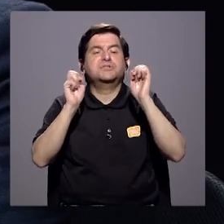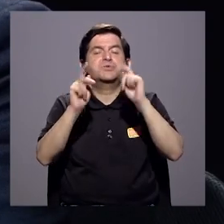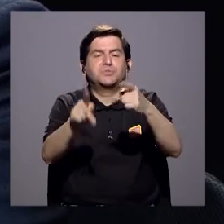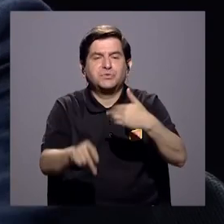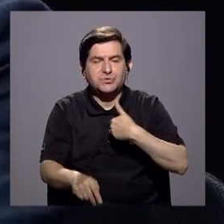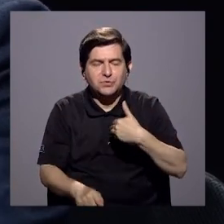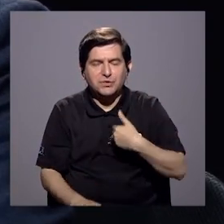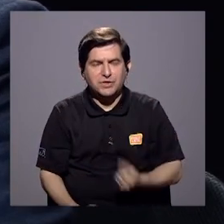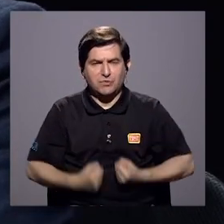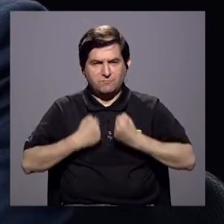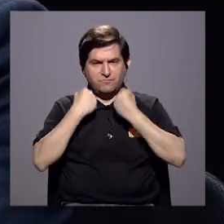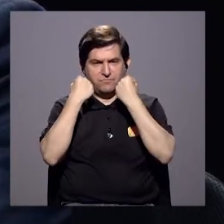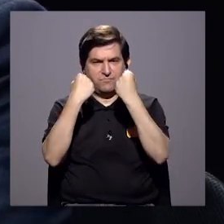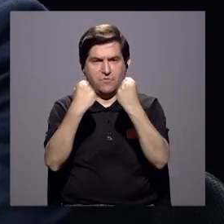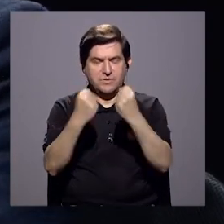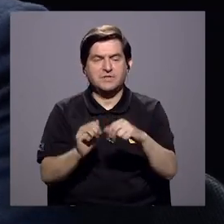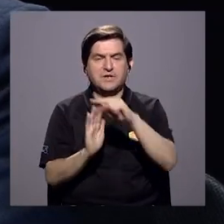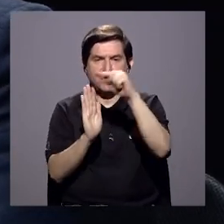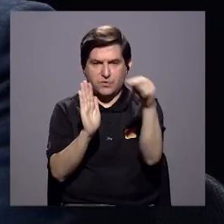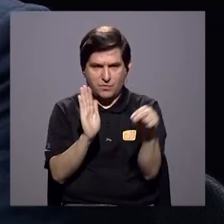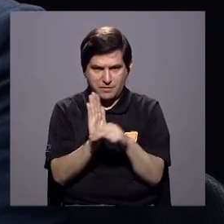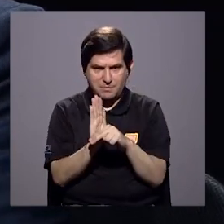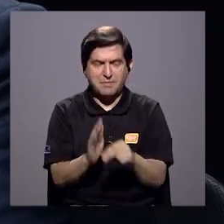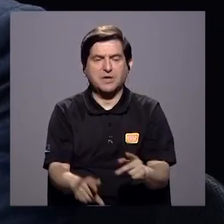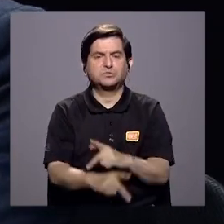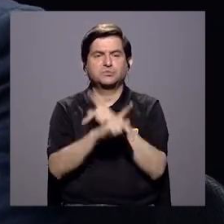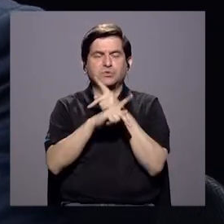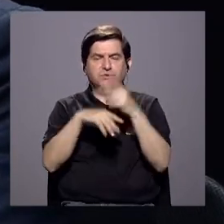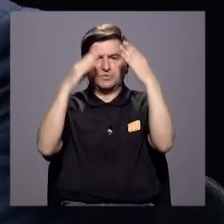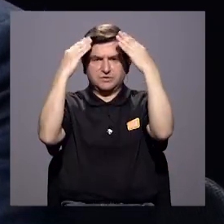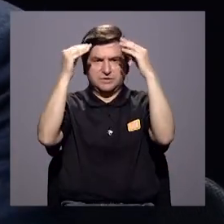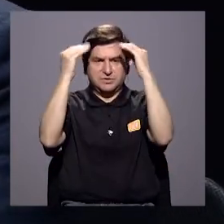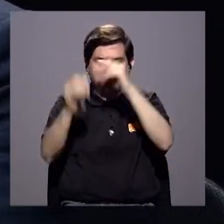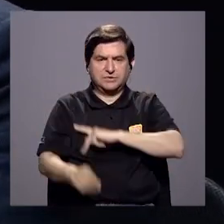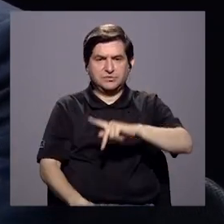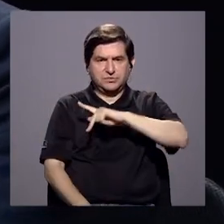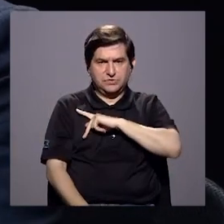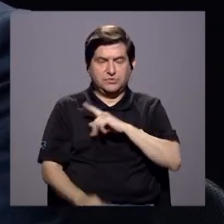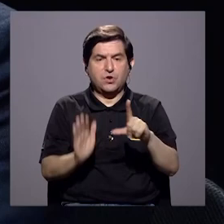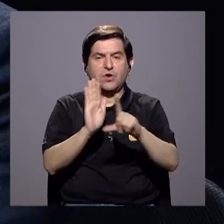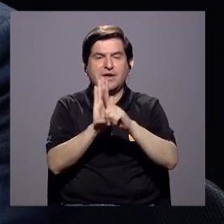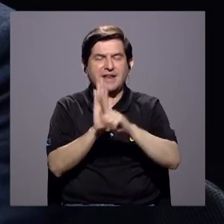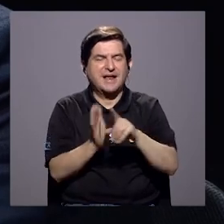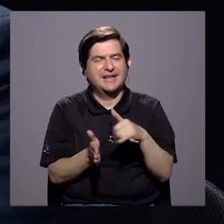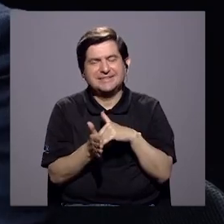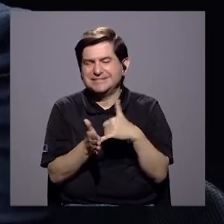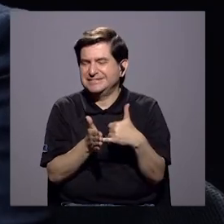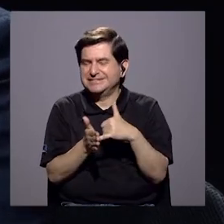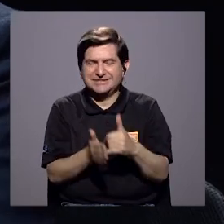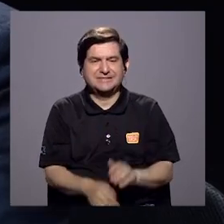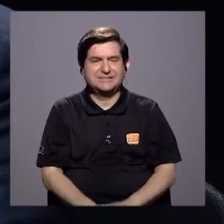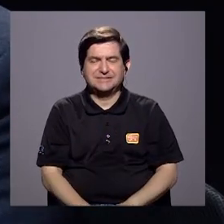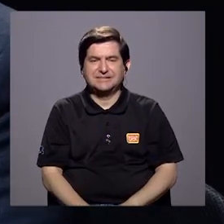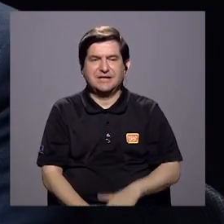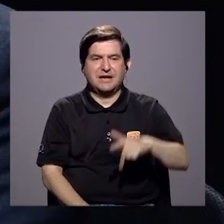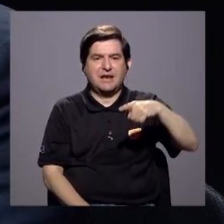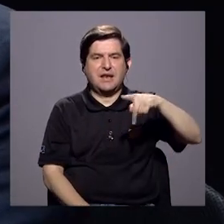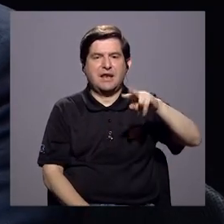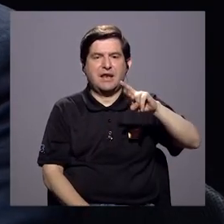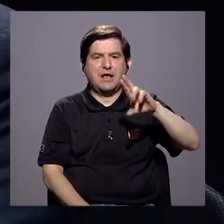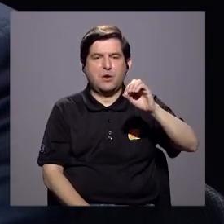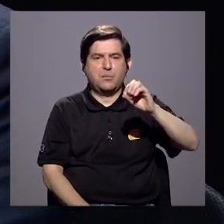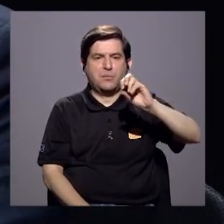oportunidad para robustecer su marco normativo de protección de datos personales la ley es deficiente la proam no tiene